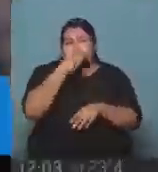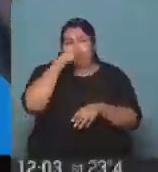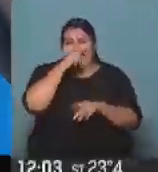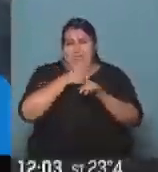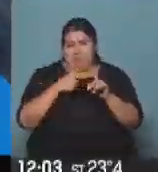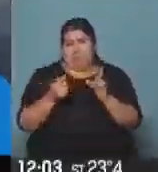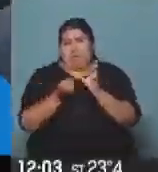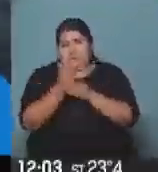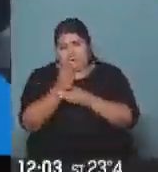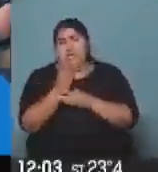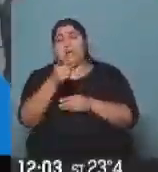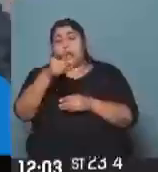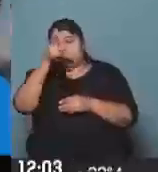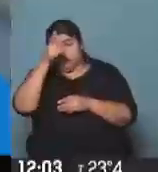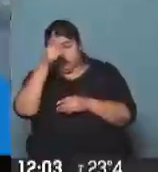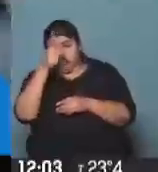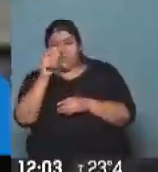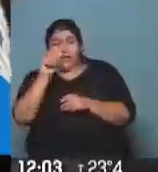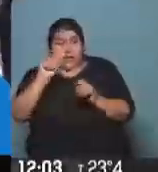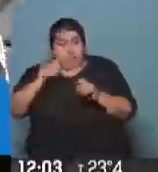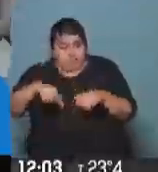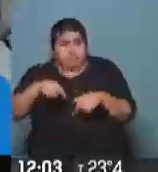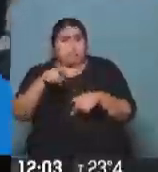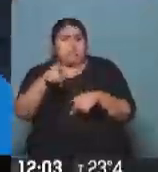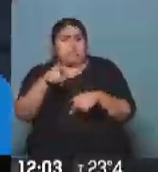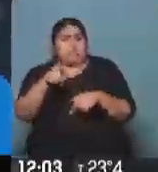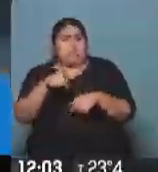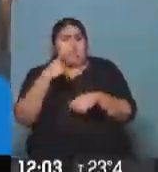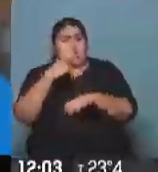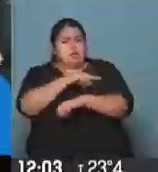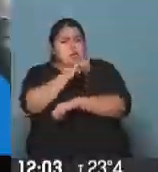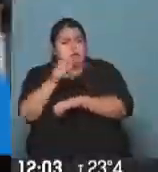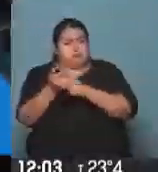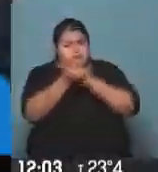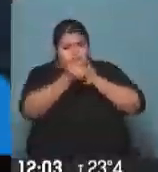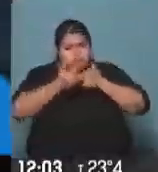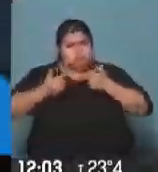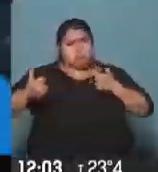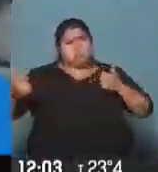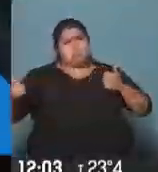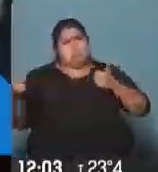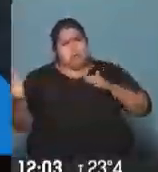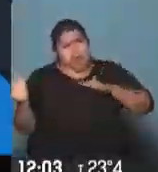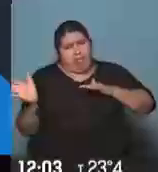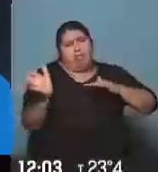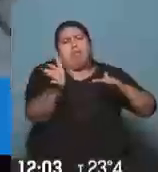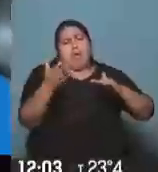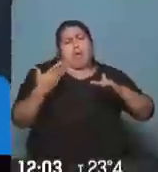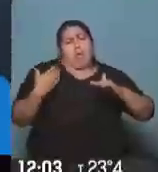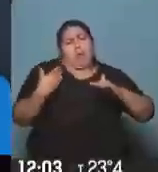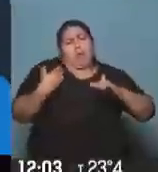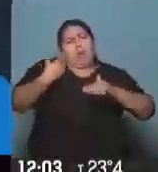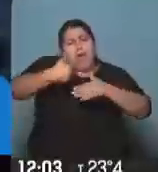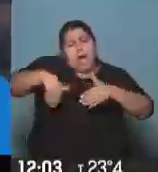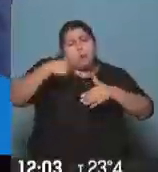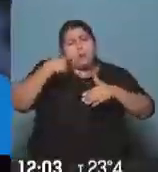la mañana y la policía de la ciudad, que se encontraba en el lugar, montó una formación y avanzó para liberar los carriles de la